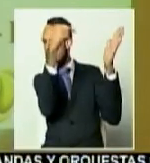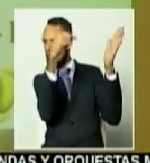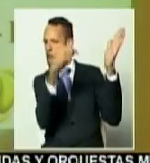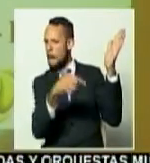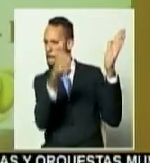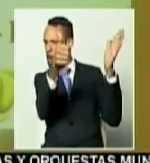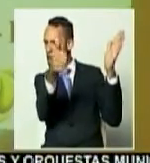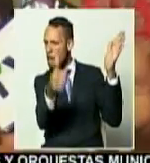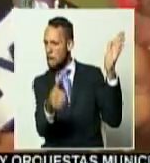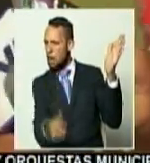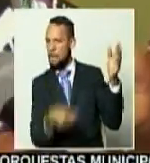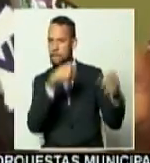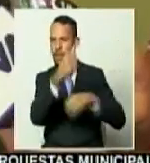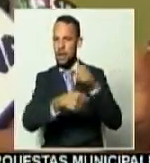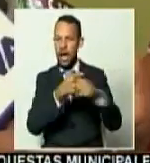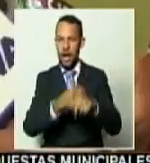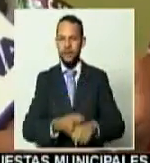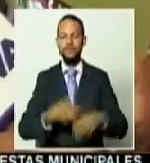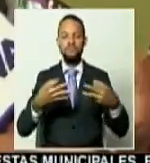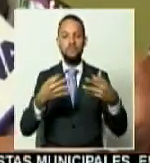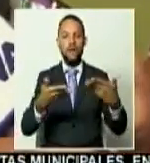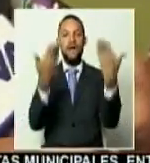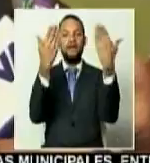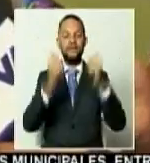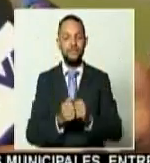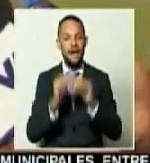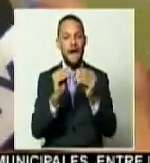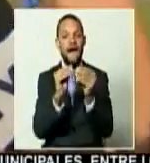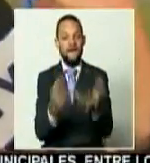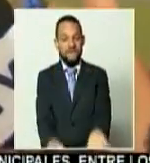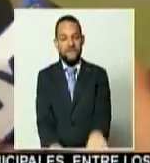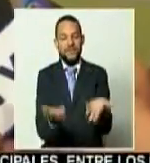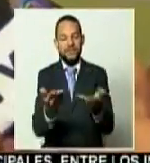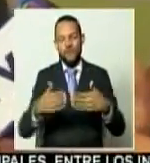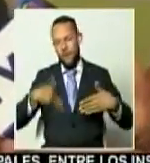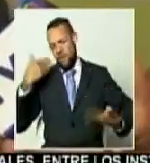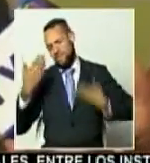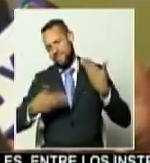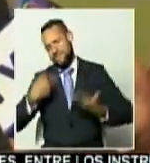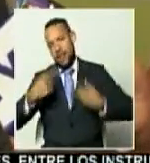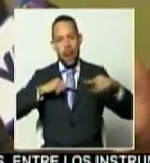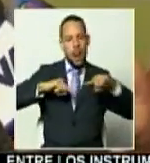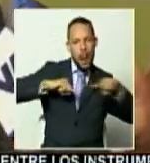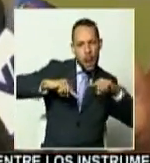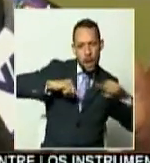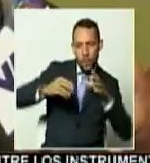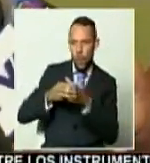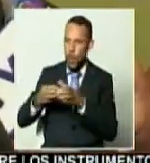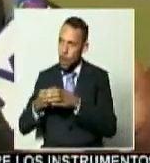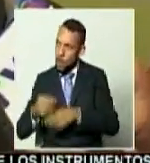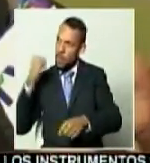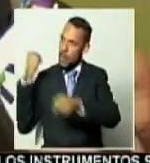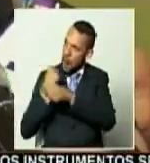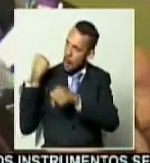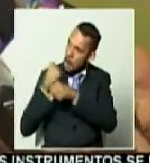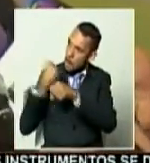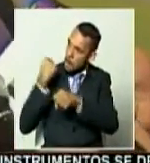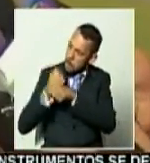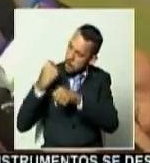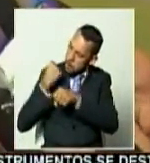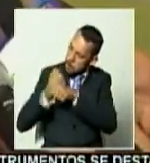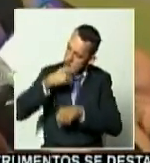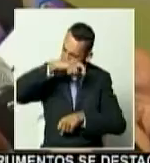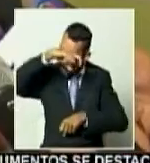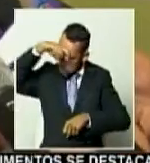alcanzado a lo largo del año. Traer noticias favorables. Primero, de la gestión de todo un equipo de trabajo durante este año,